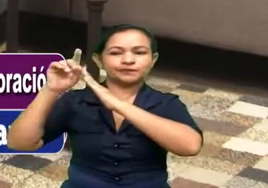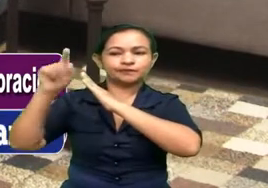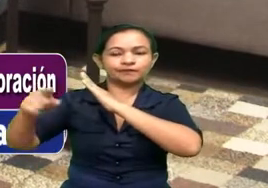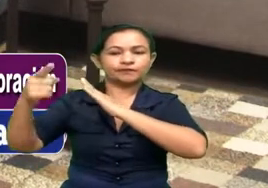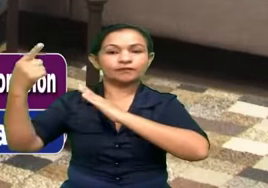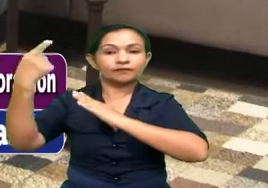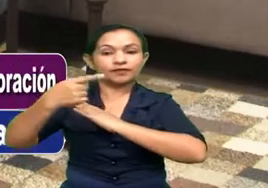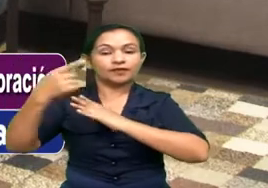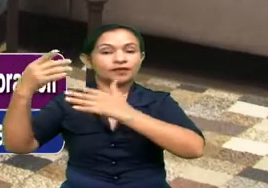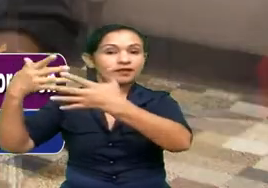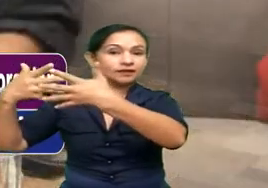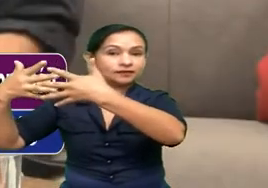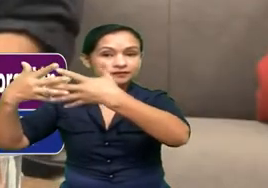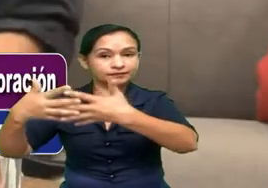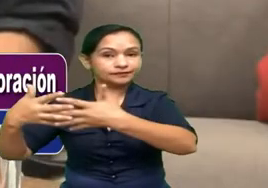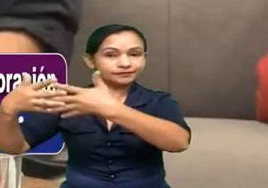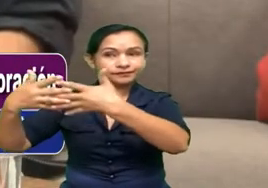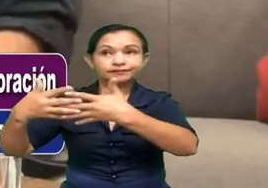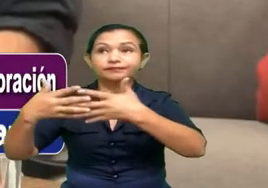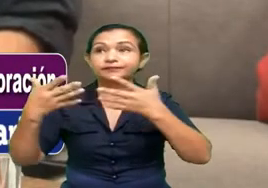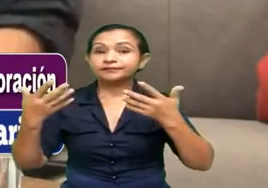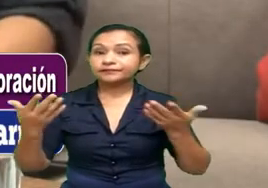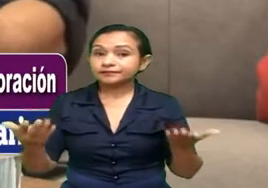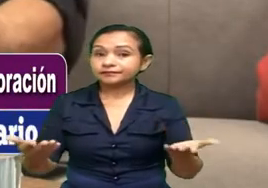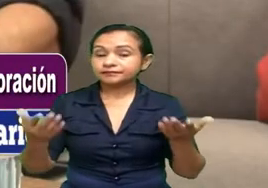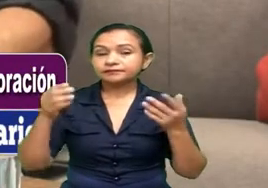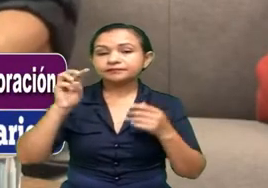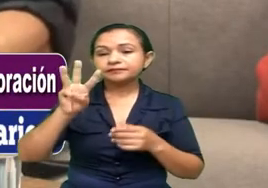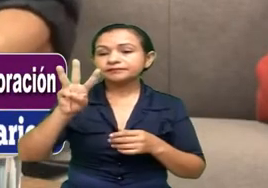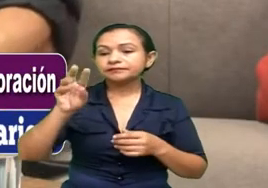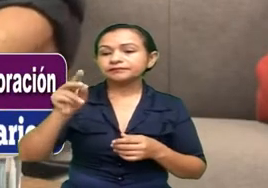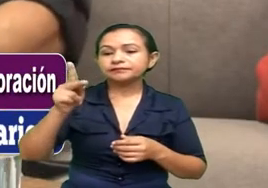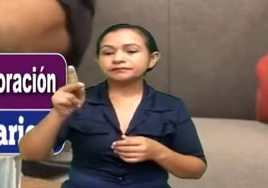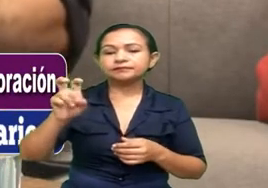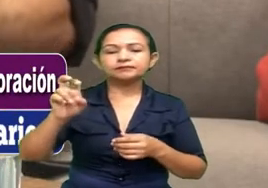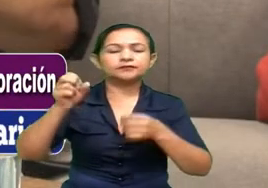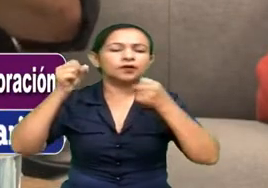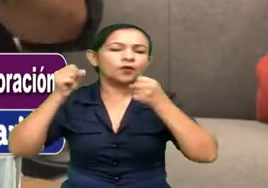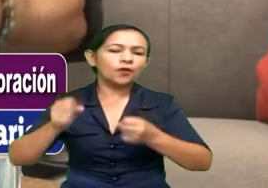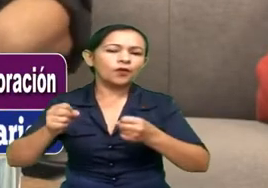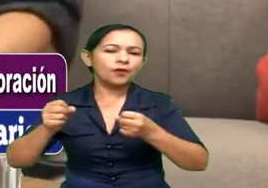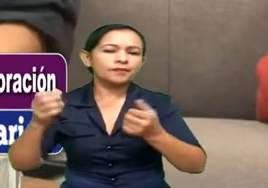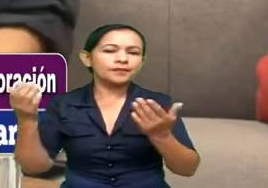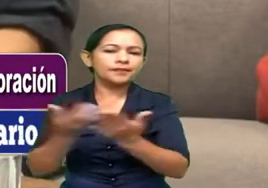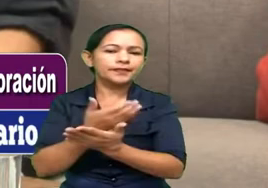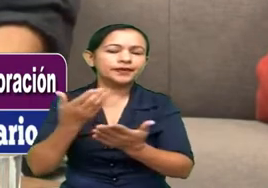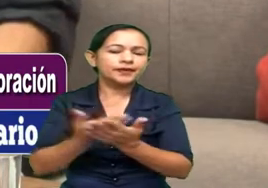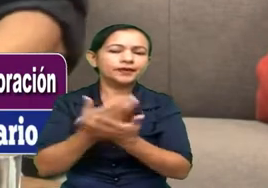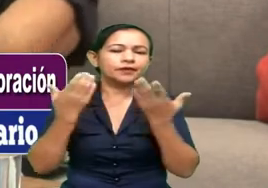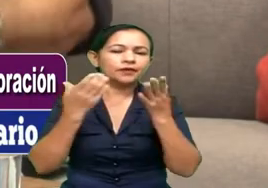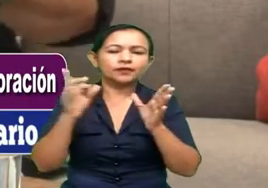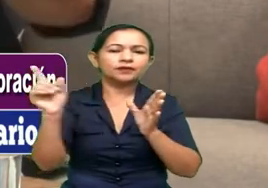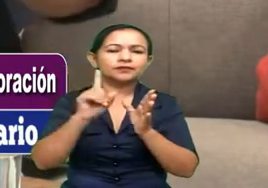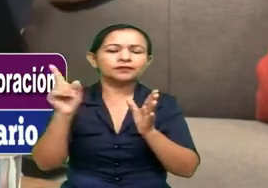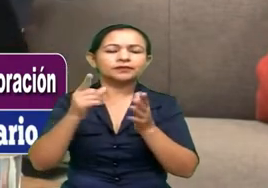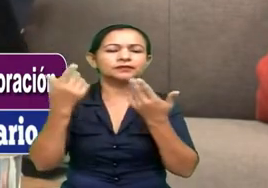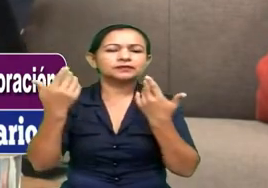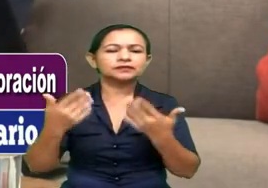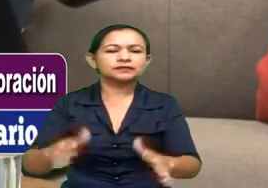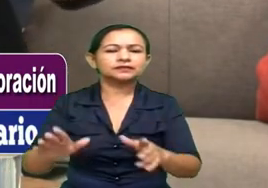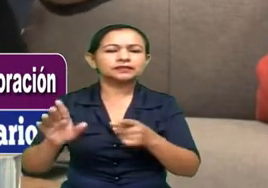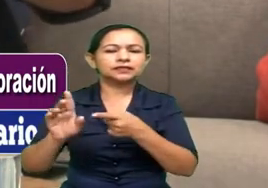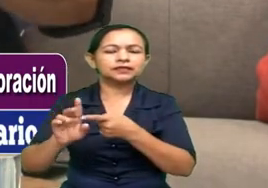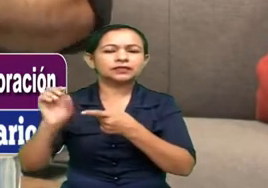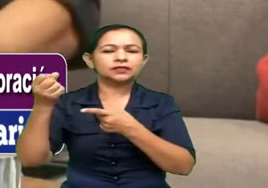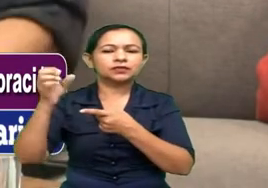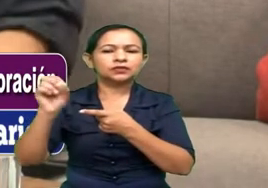amenaza de Walker, que Walker era un filibustero que no era nuevo en estas cosas. Ya había estado en Sonora